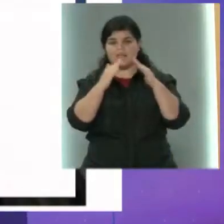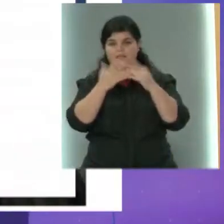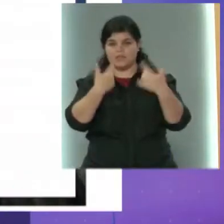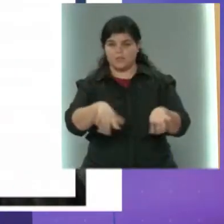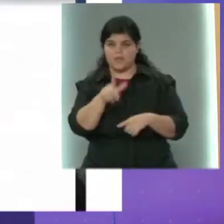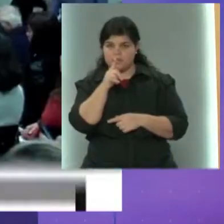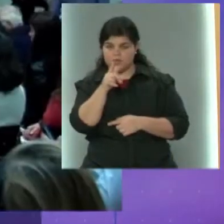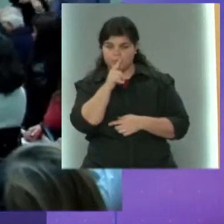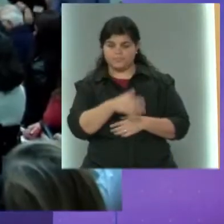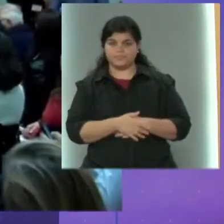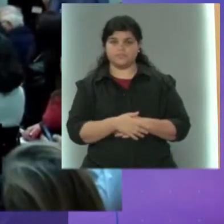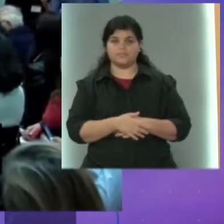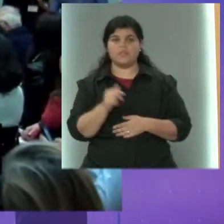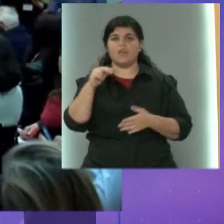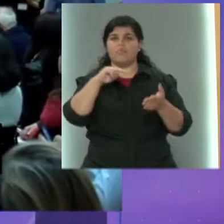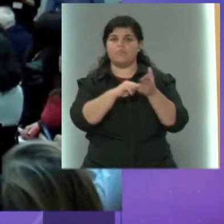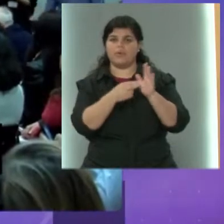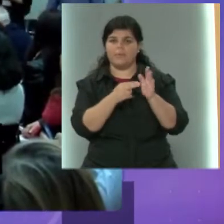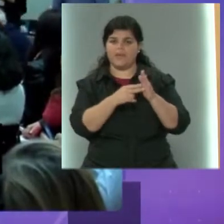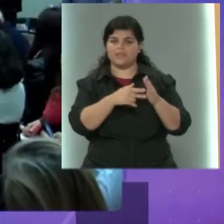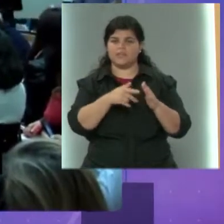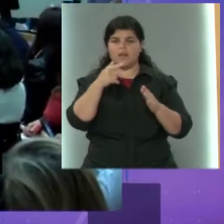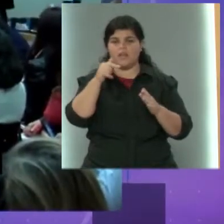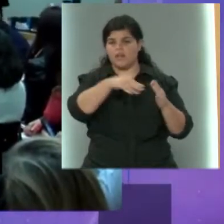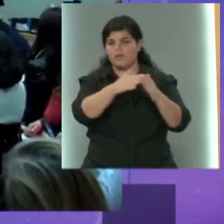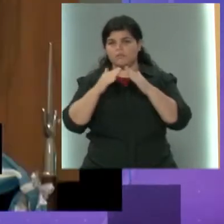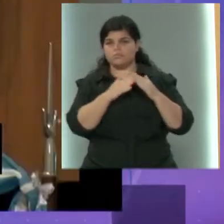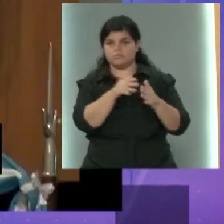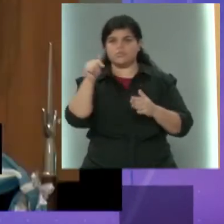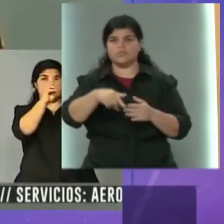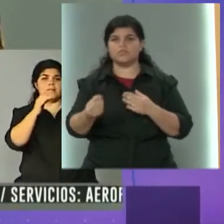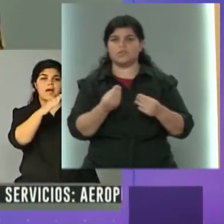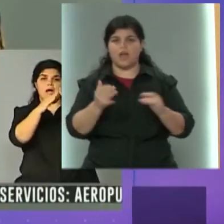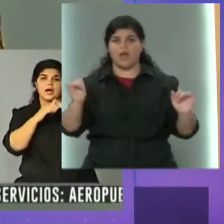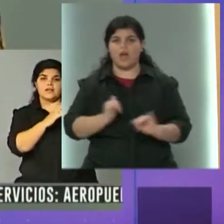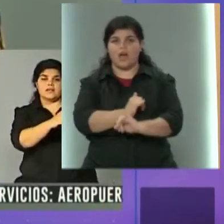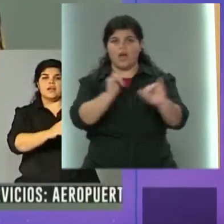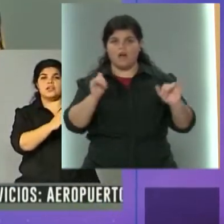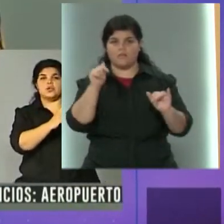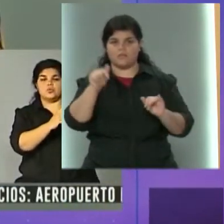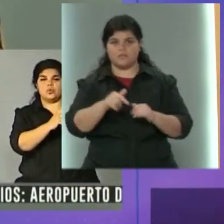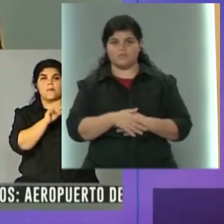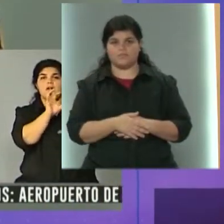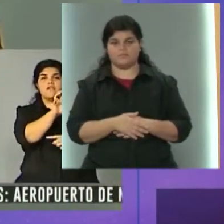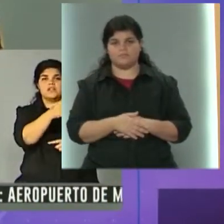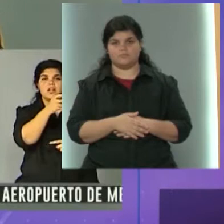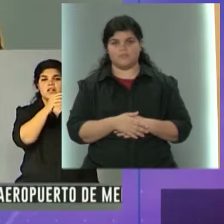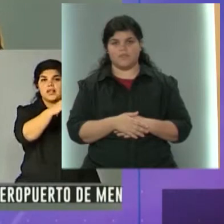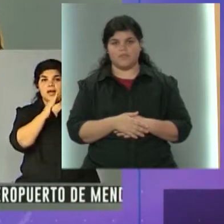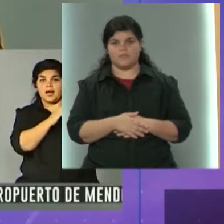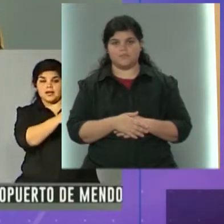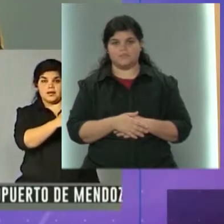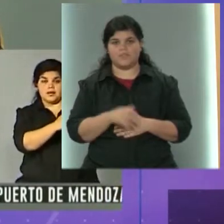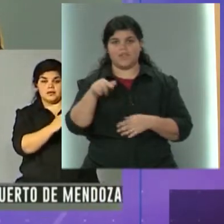Especialistas en la problemática de la vivienda en Argentina advirtieron sobre el déficit habitacional. El Instituto Provincial de la Vivienda, que se